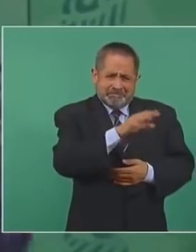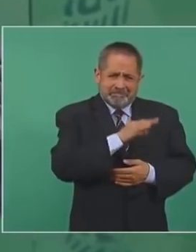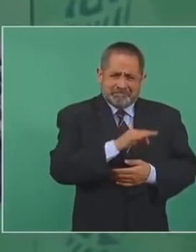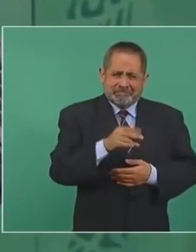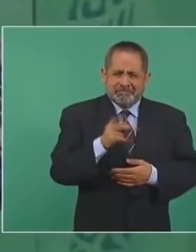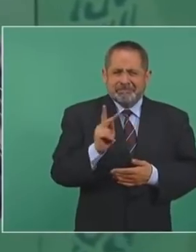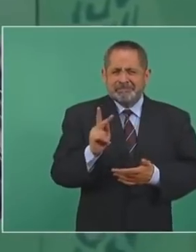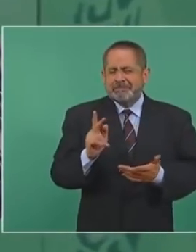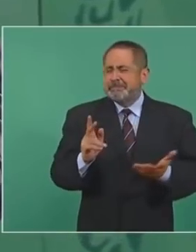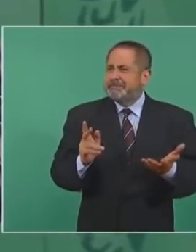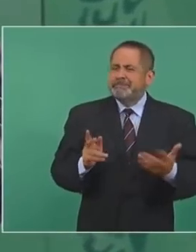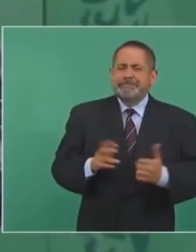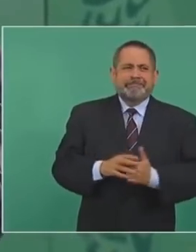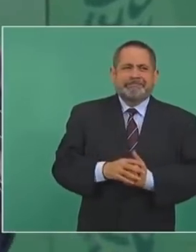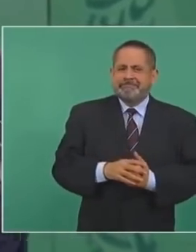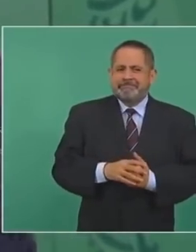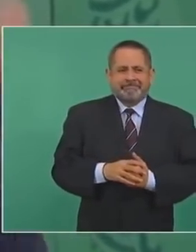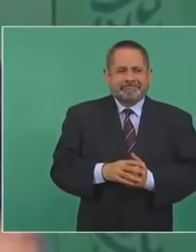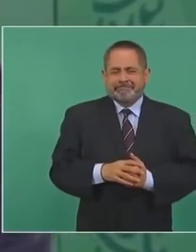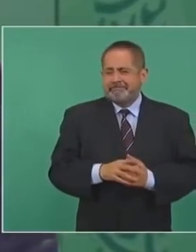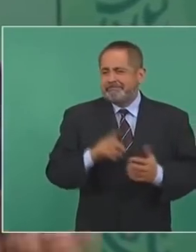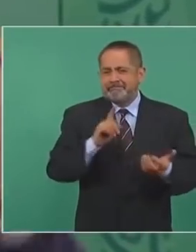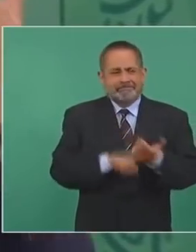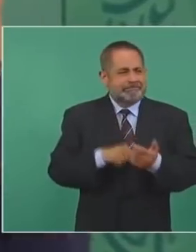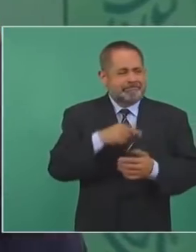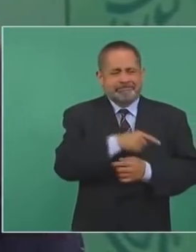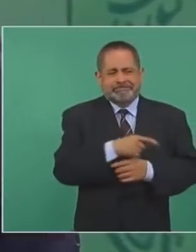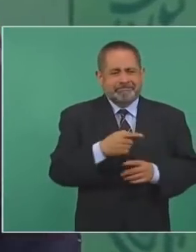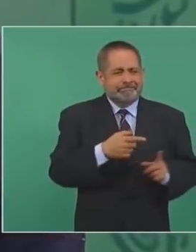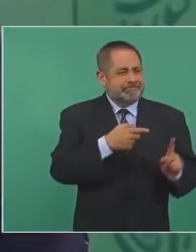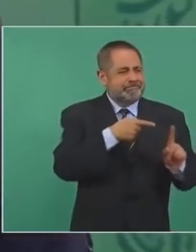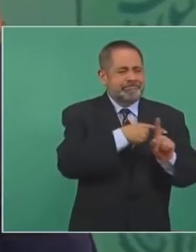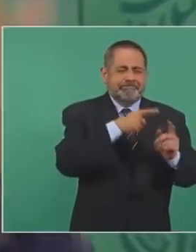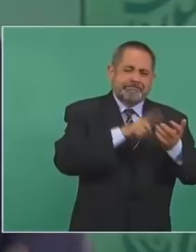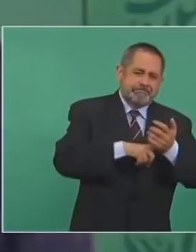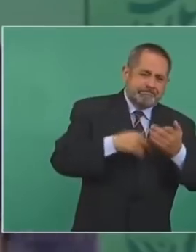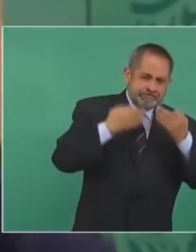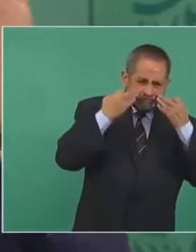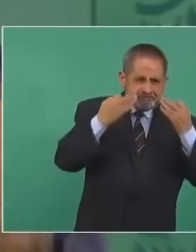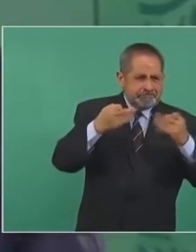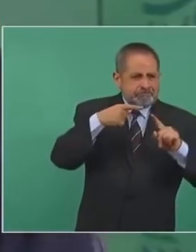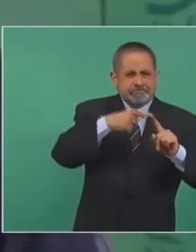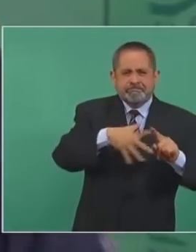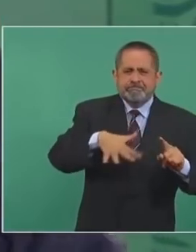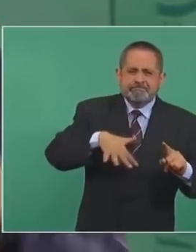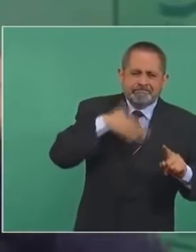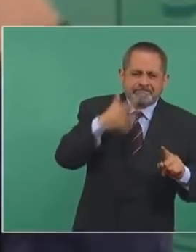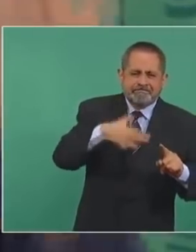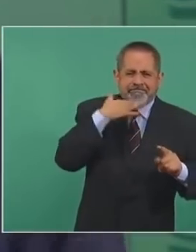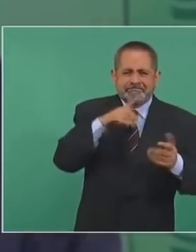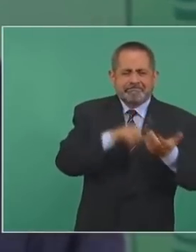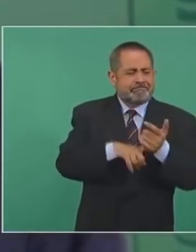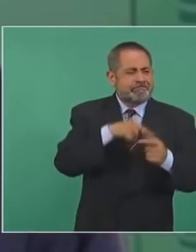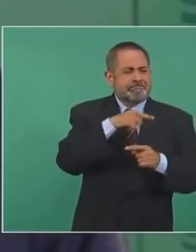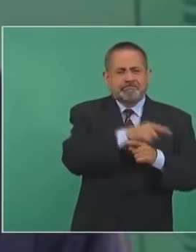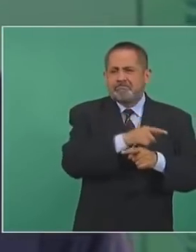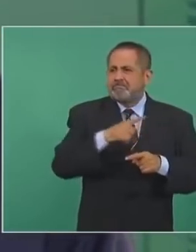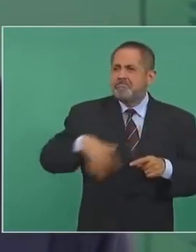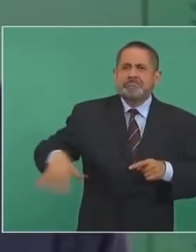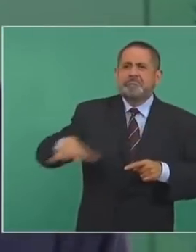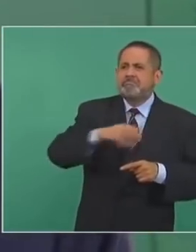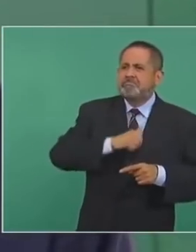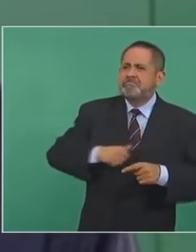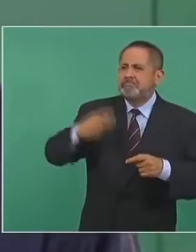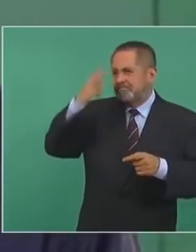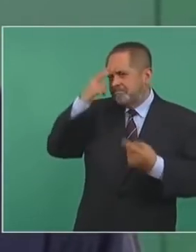se trata de un testigo de actos de corrupción que dañaron